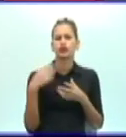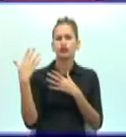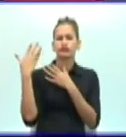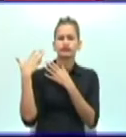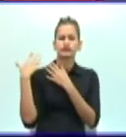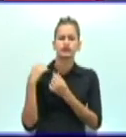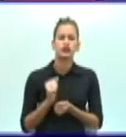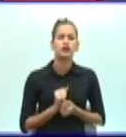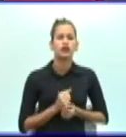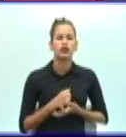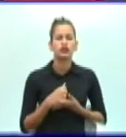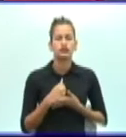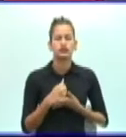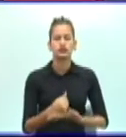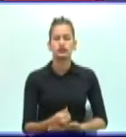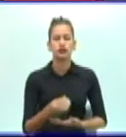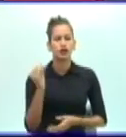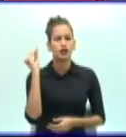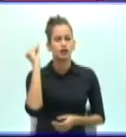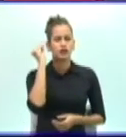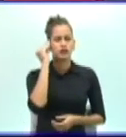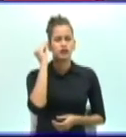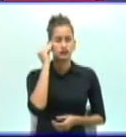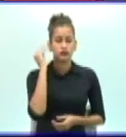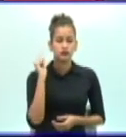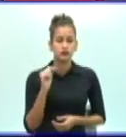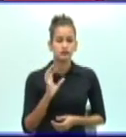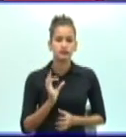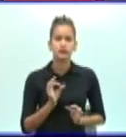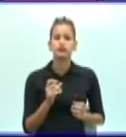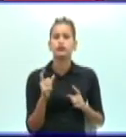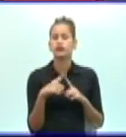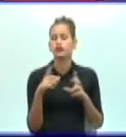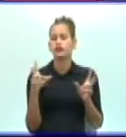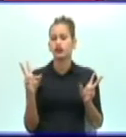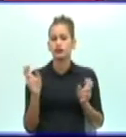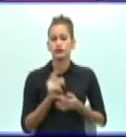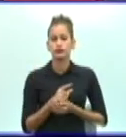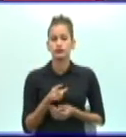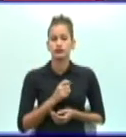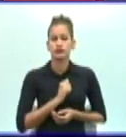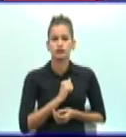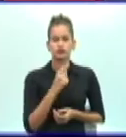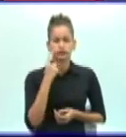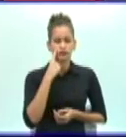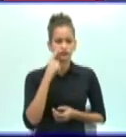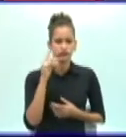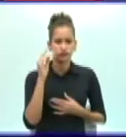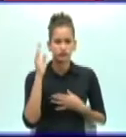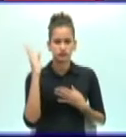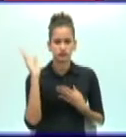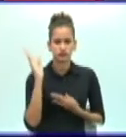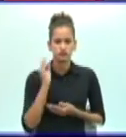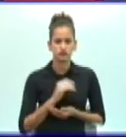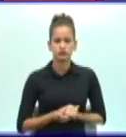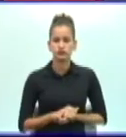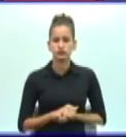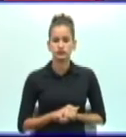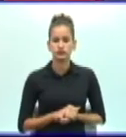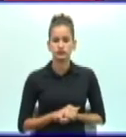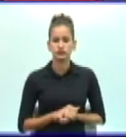a facilitar la comprensión de dicho tema. Por eso quiero que me acompañen.